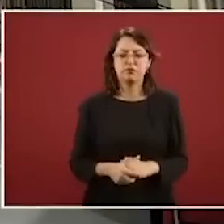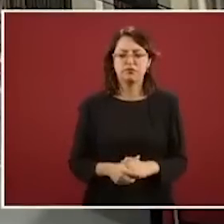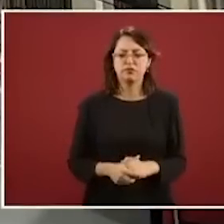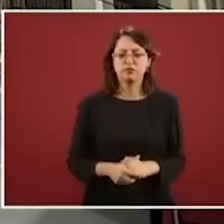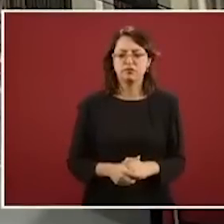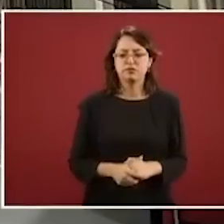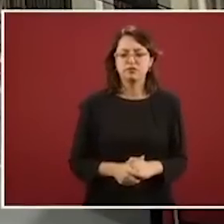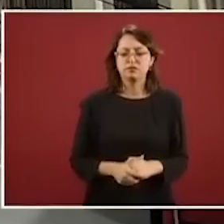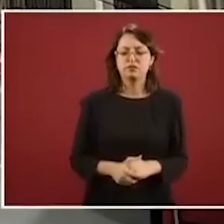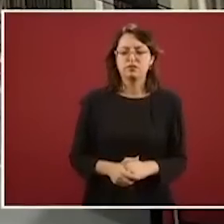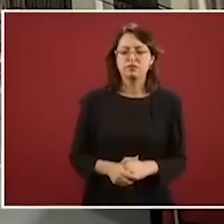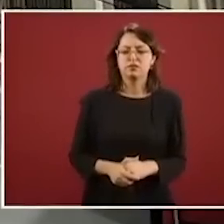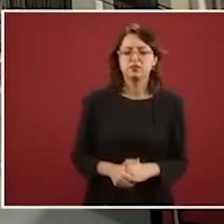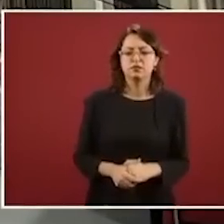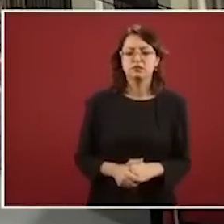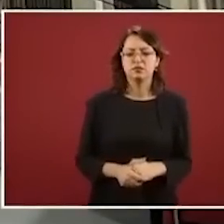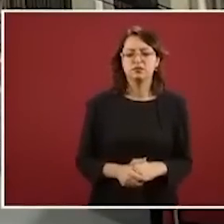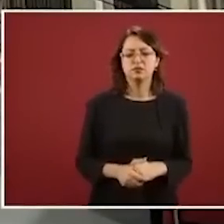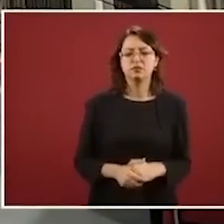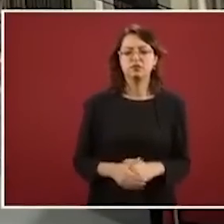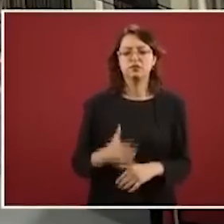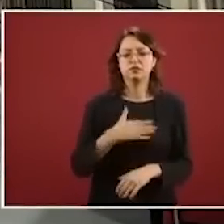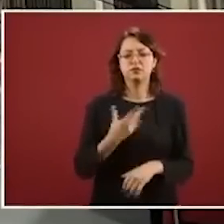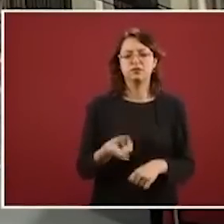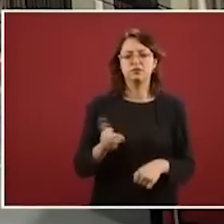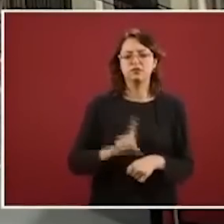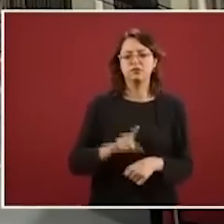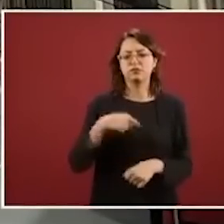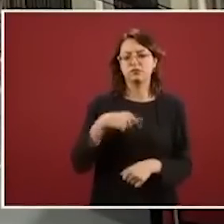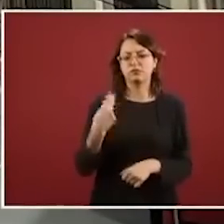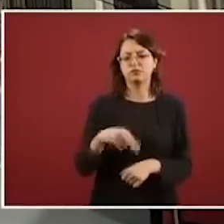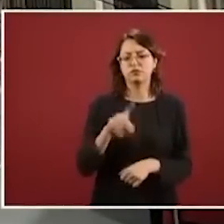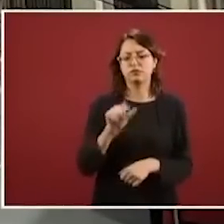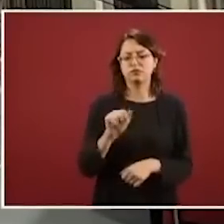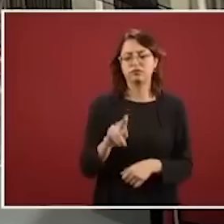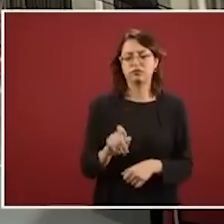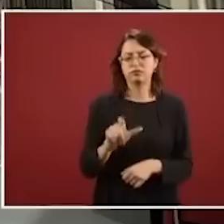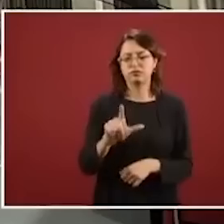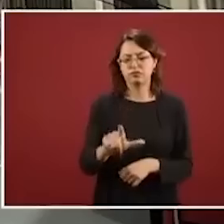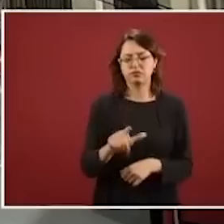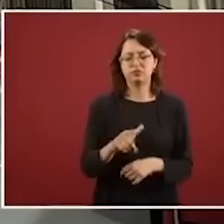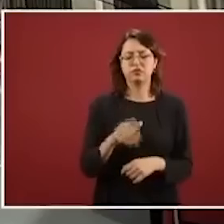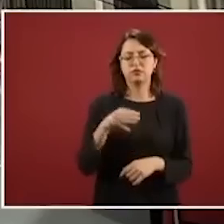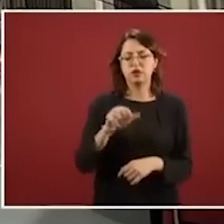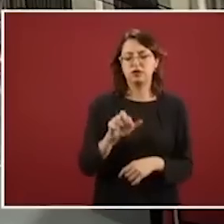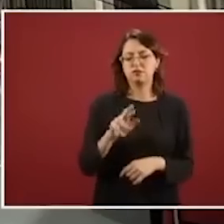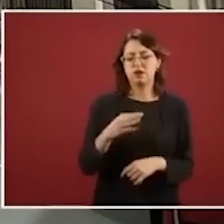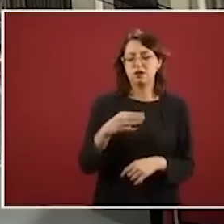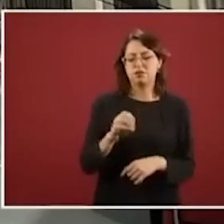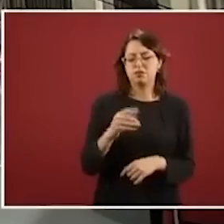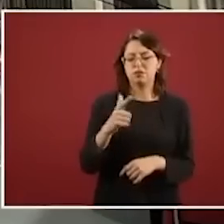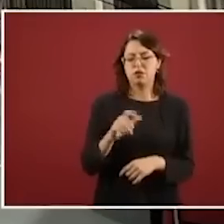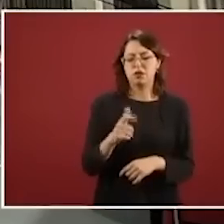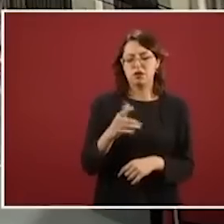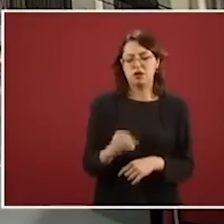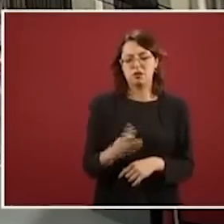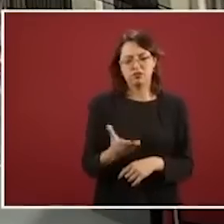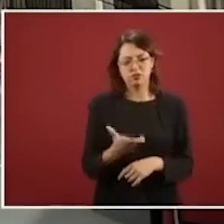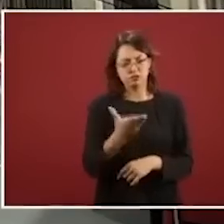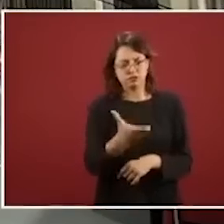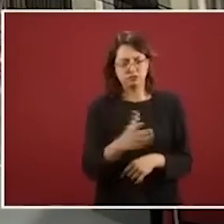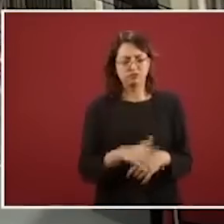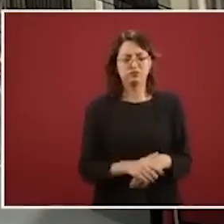Sí. Buenos días, Daniel Marmolejo, Voces del Periodista, La Cuarta República. Para el señor canciller,